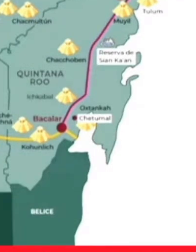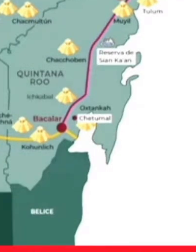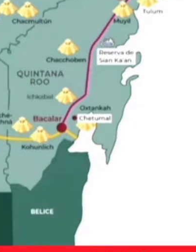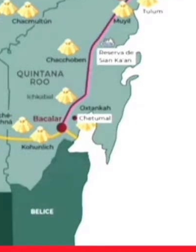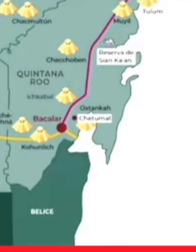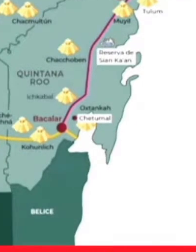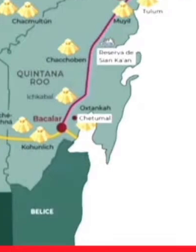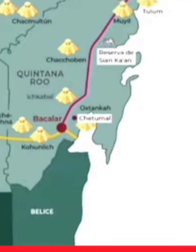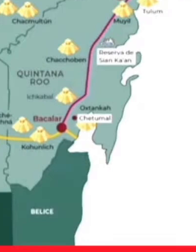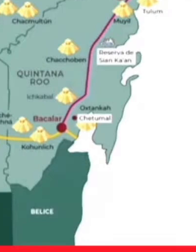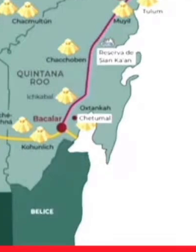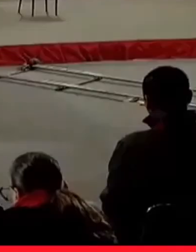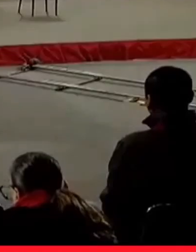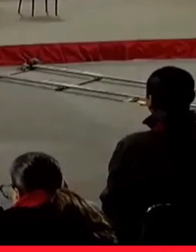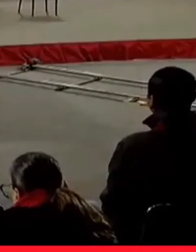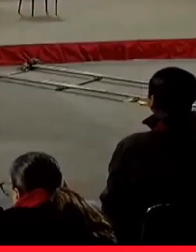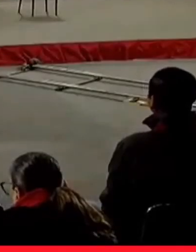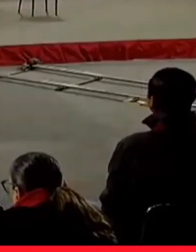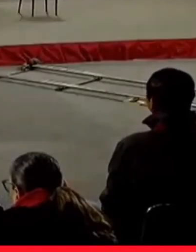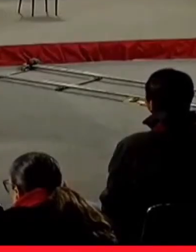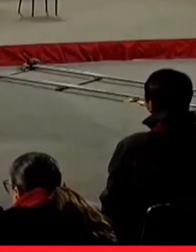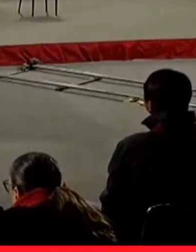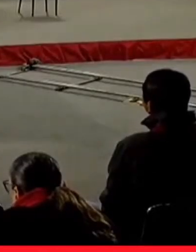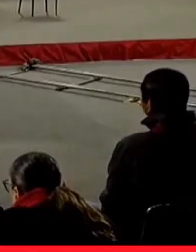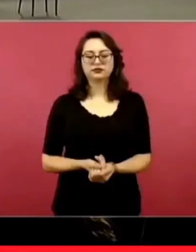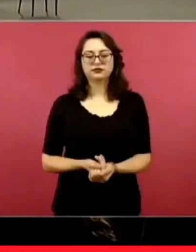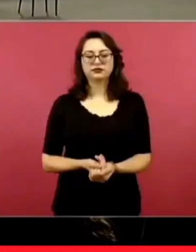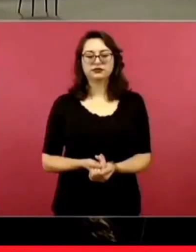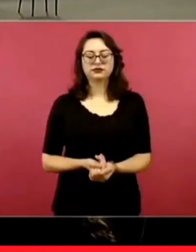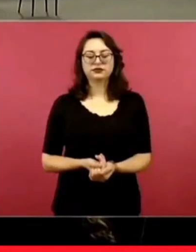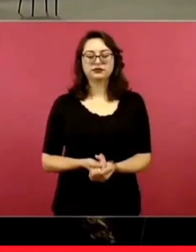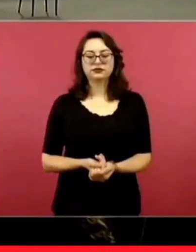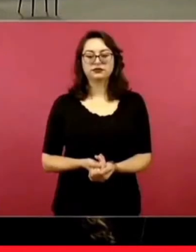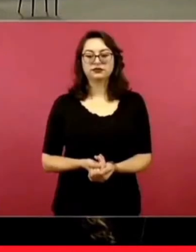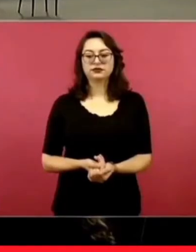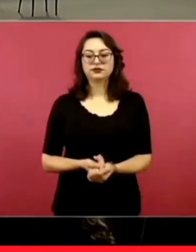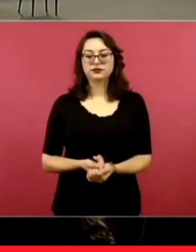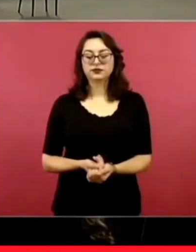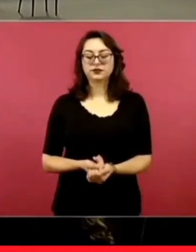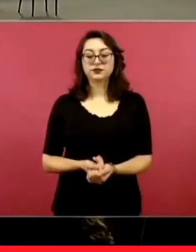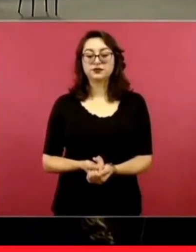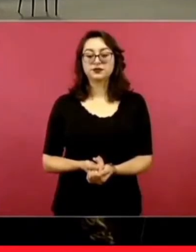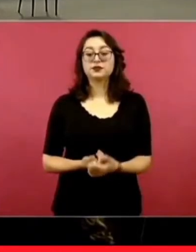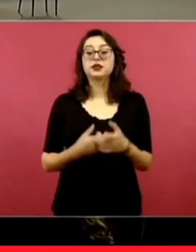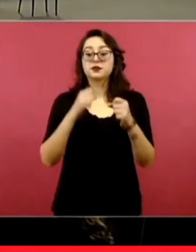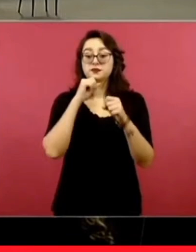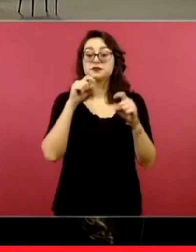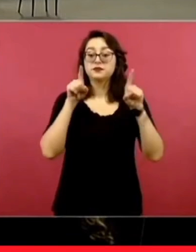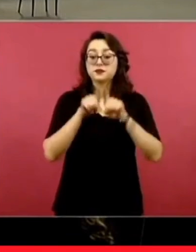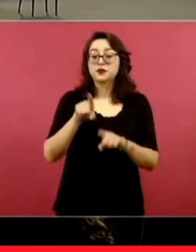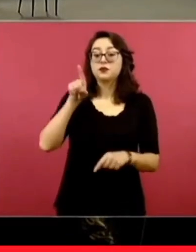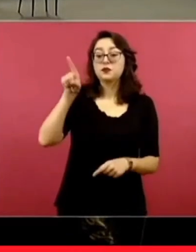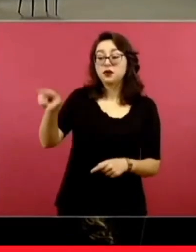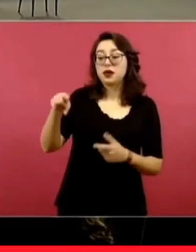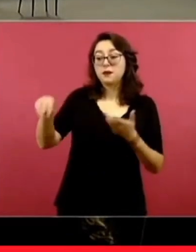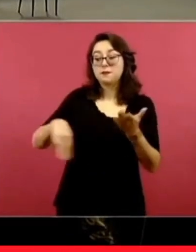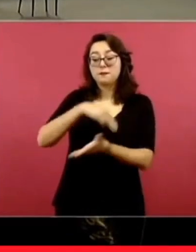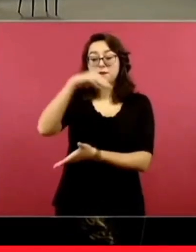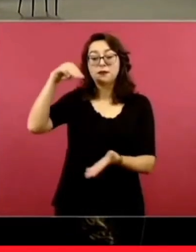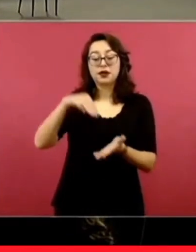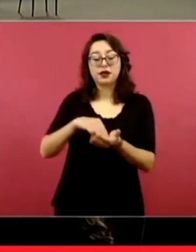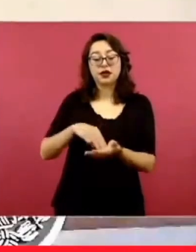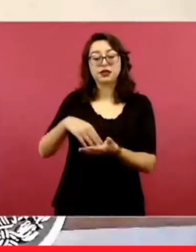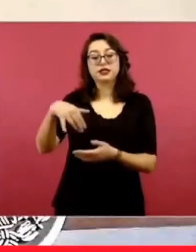espacio cultural muy destacado en el Ateneo Peninsular de la ciudad de Mérida, Yucatán, en donde habrá 2